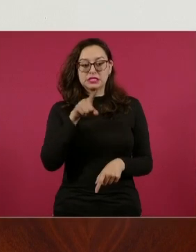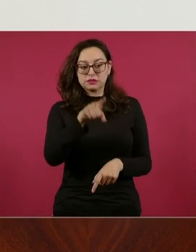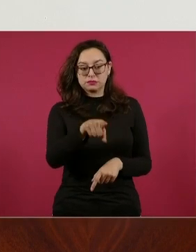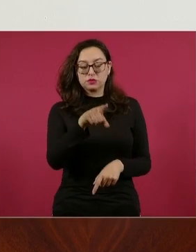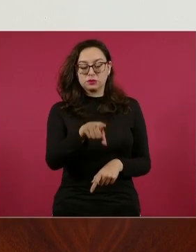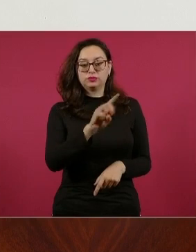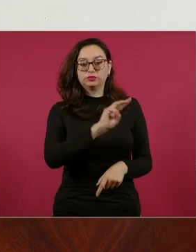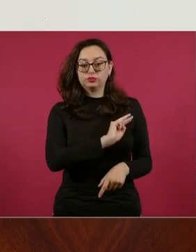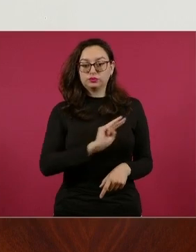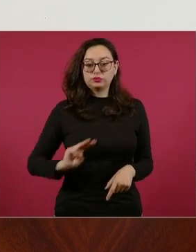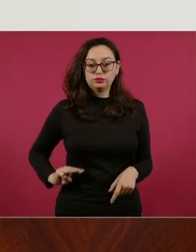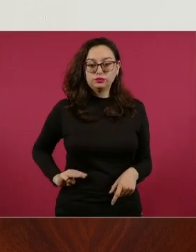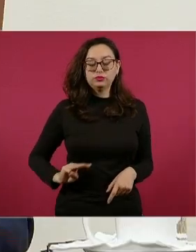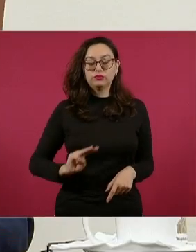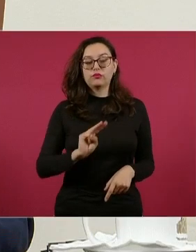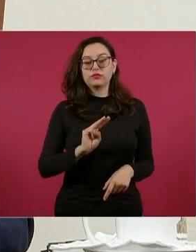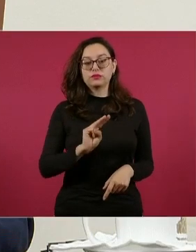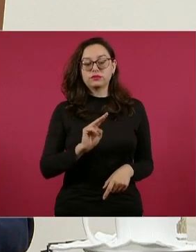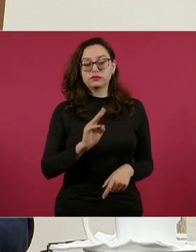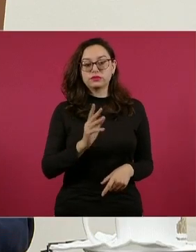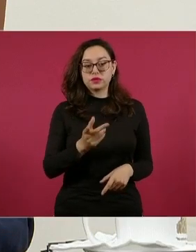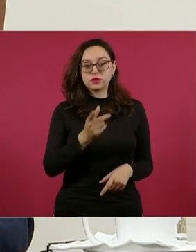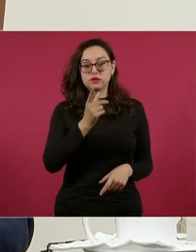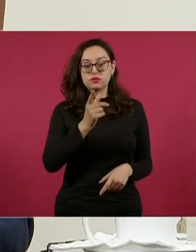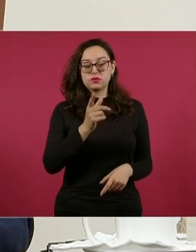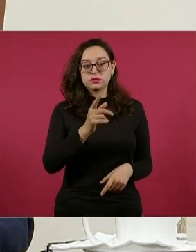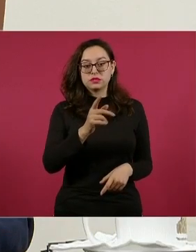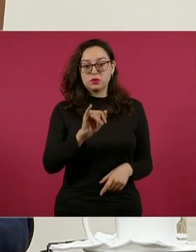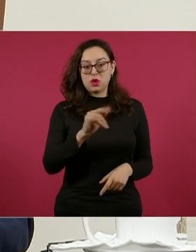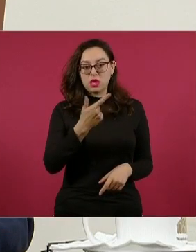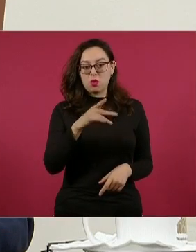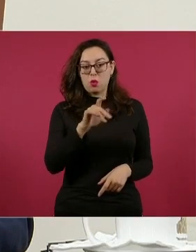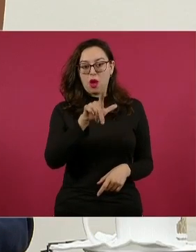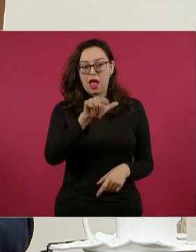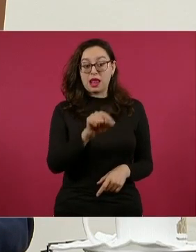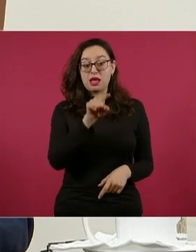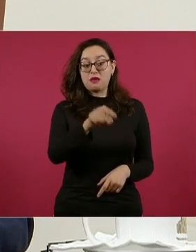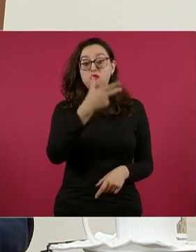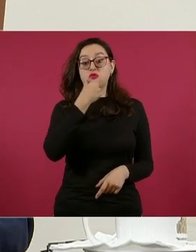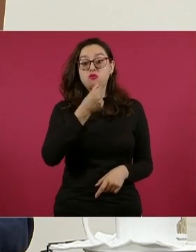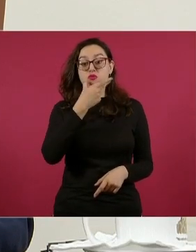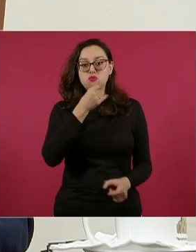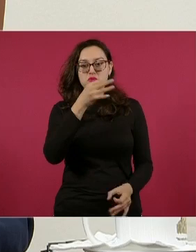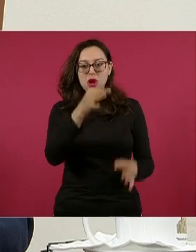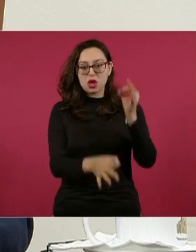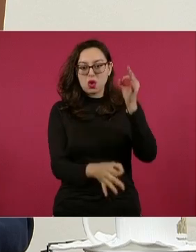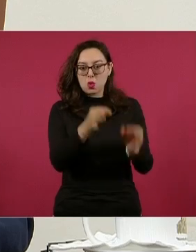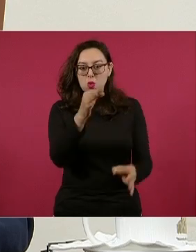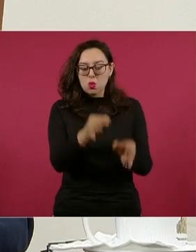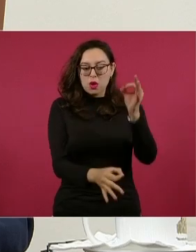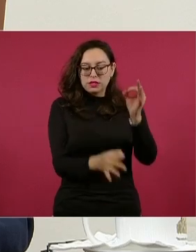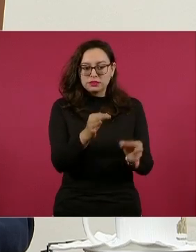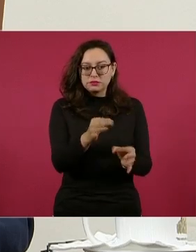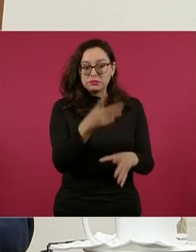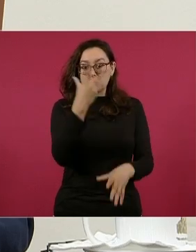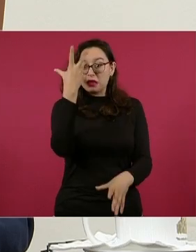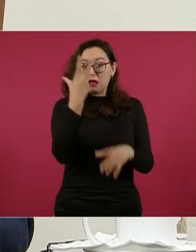juez de Barandilla, en Iguala, ni siquiera consultaron al gobierno de